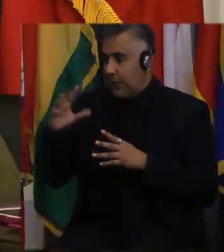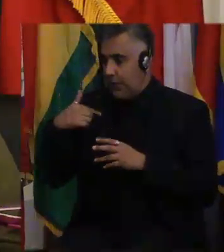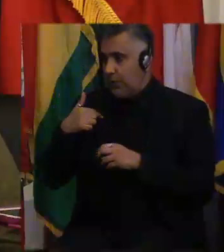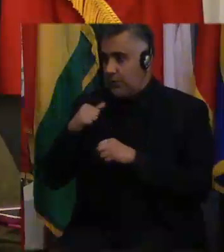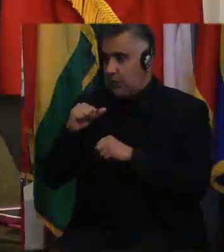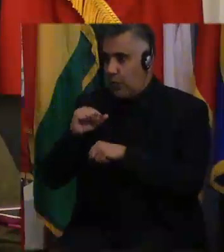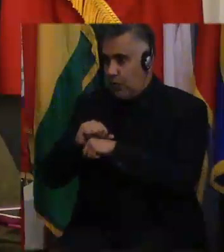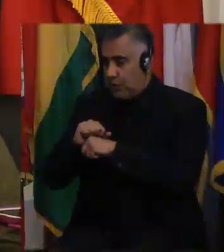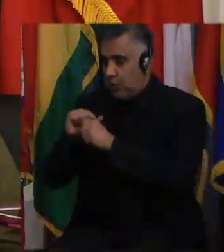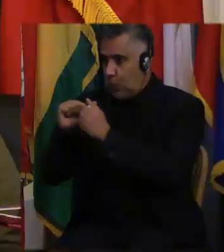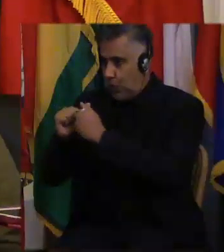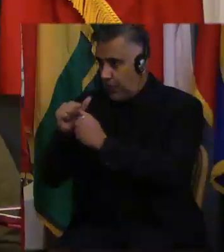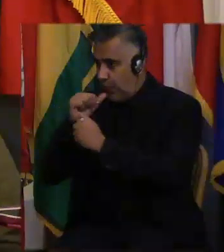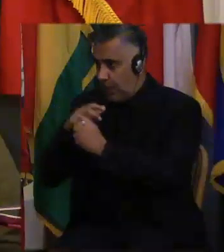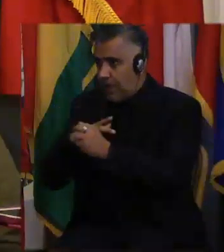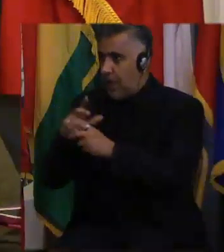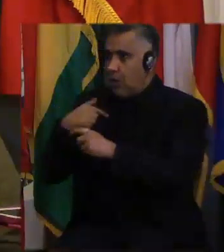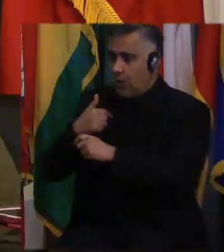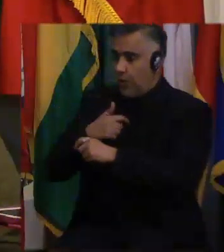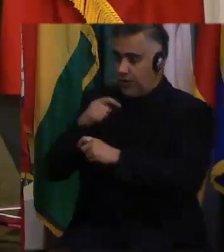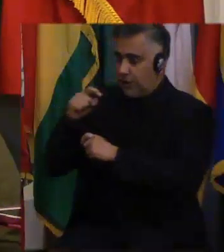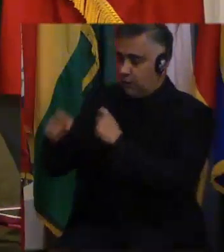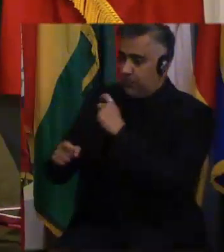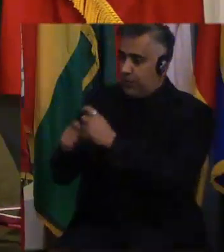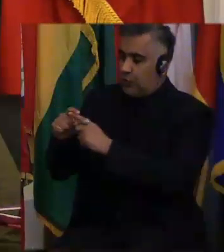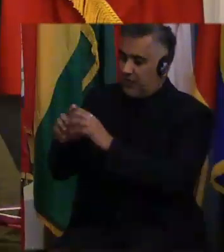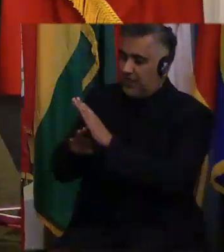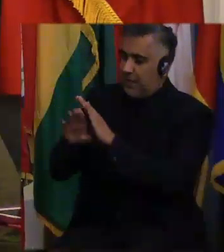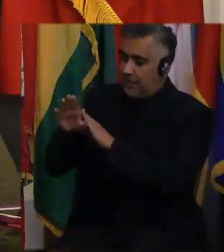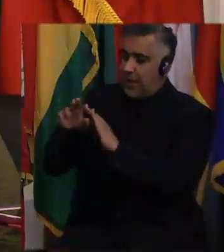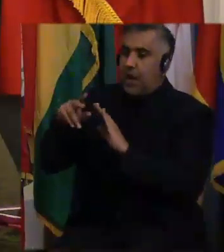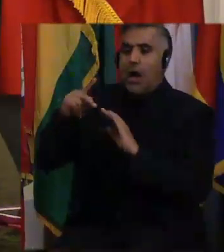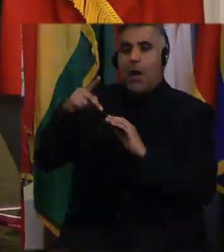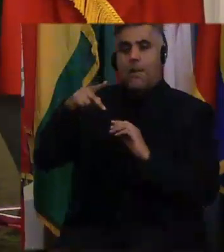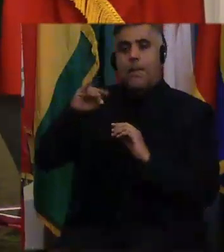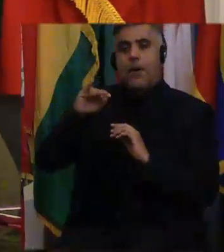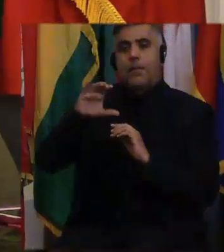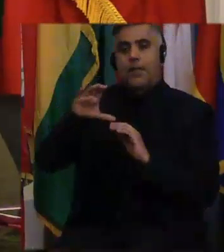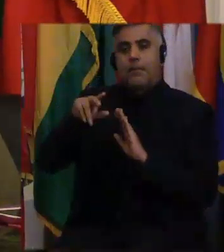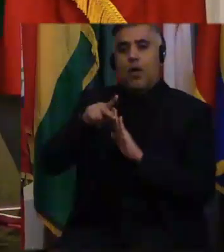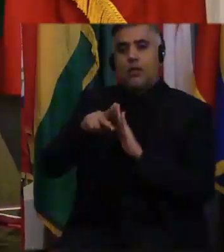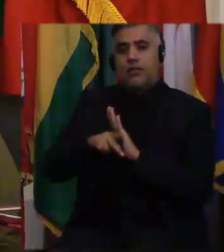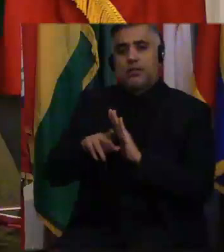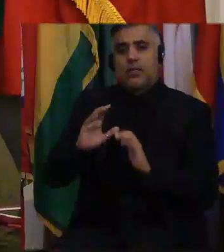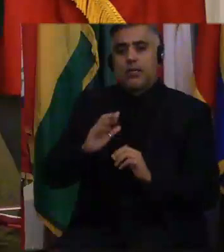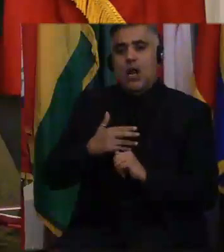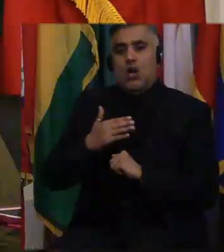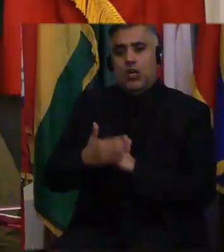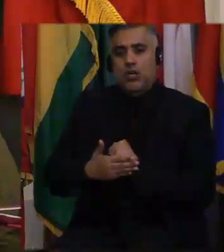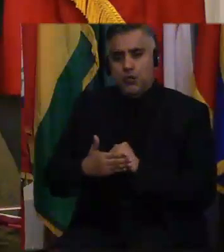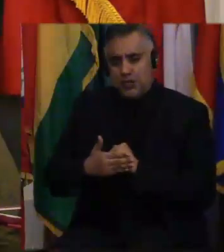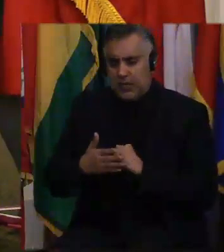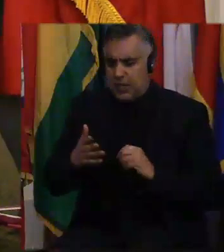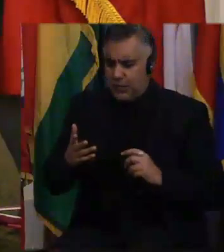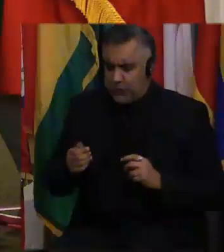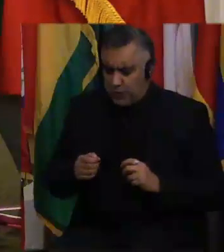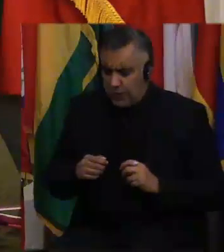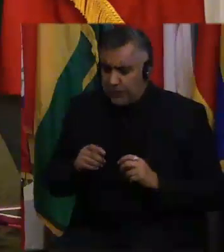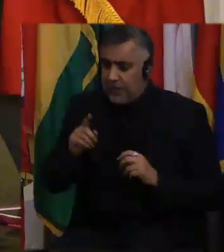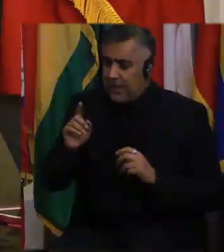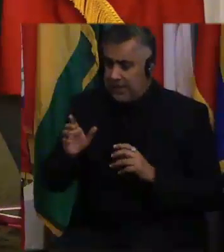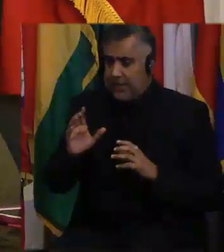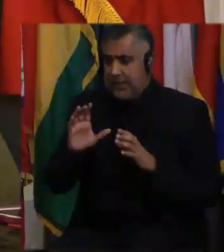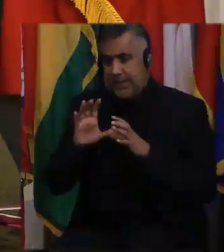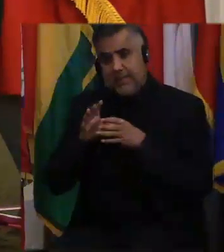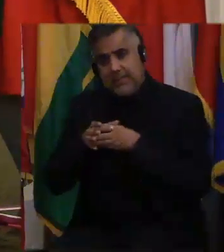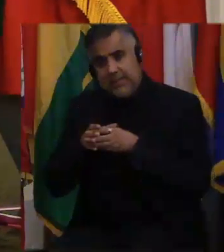al desarrollo de la política pública en nuestros países. Entonces, en el propio organismo estamos